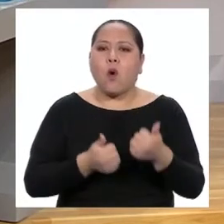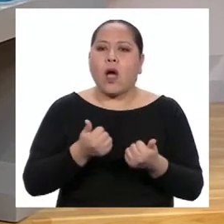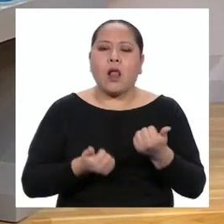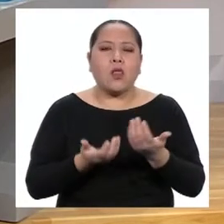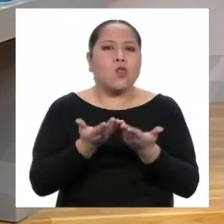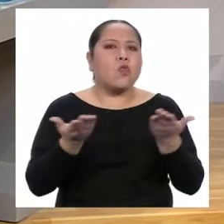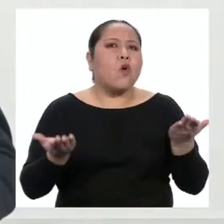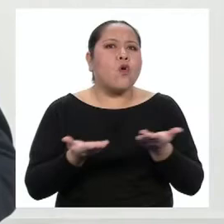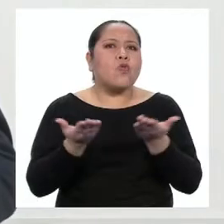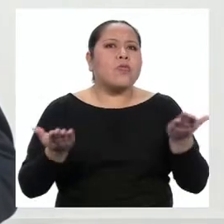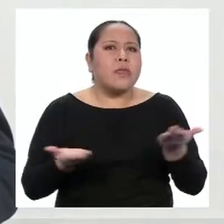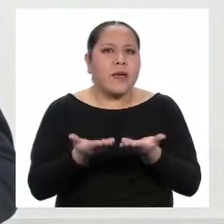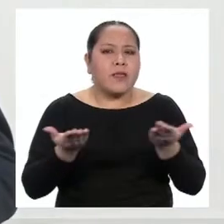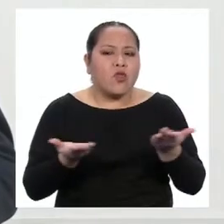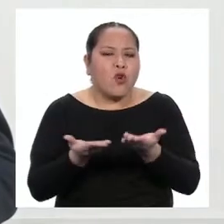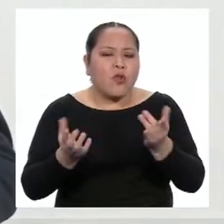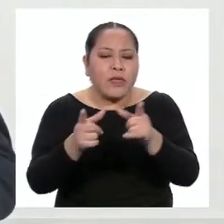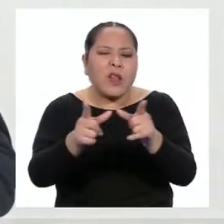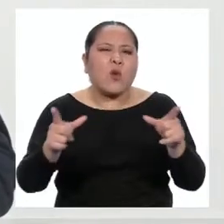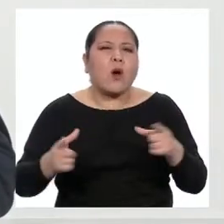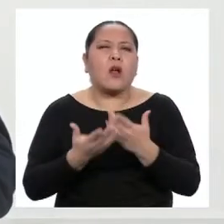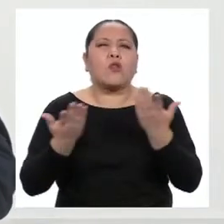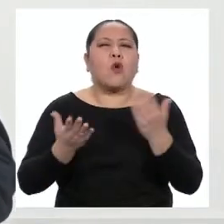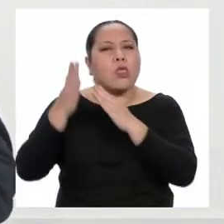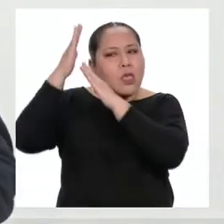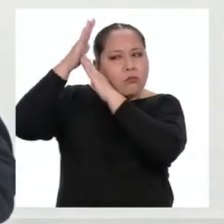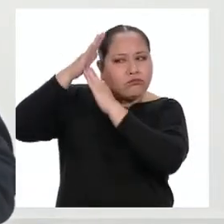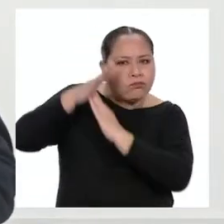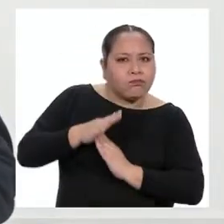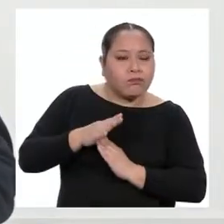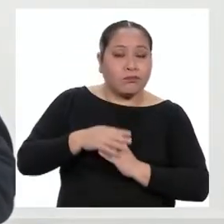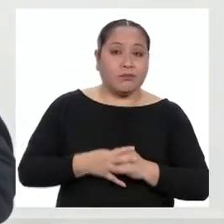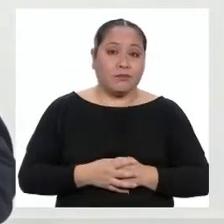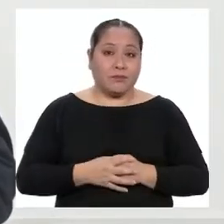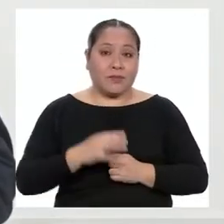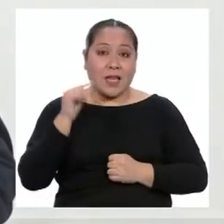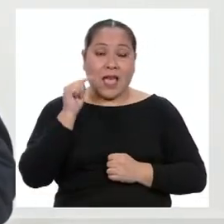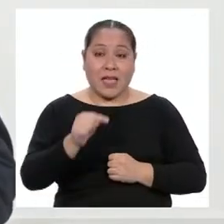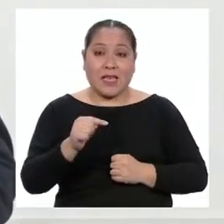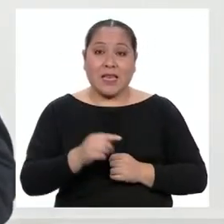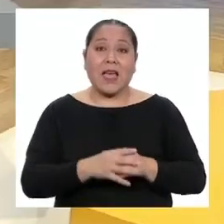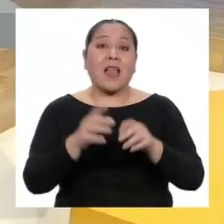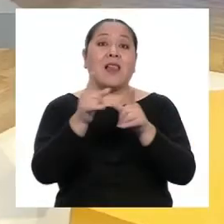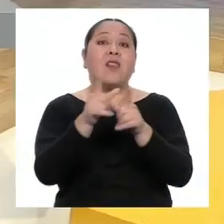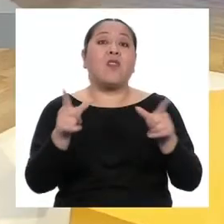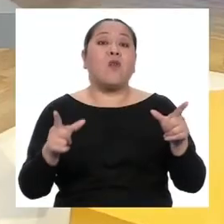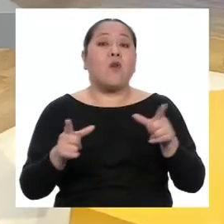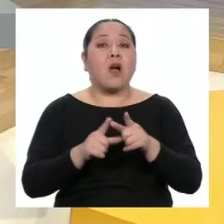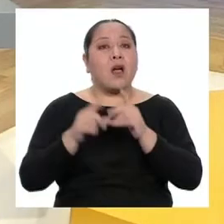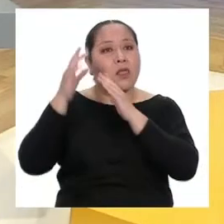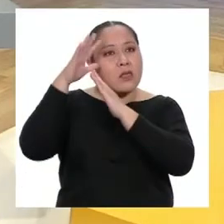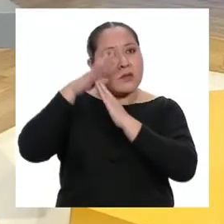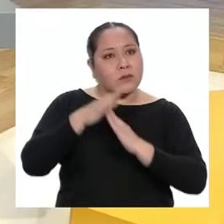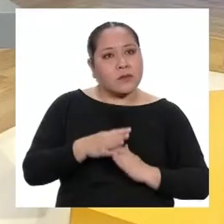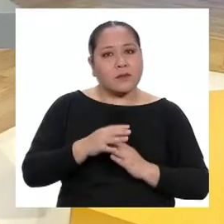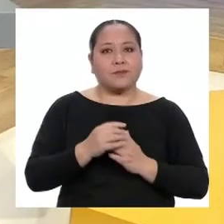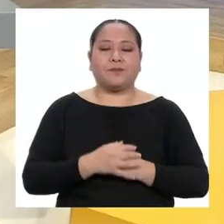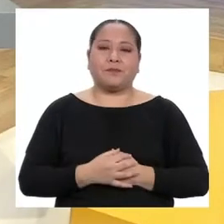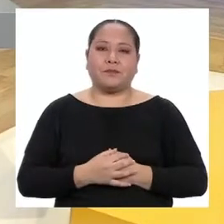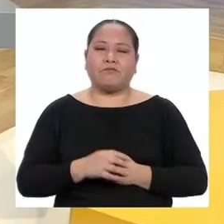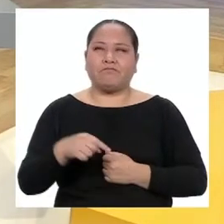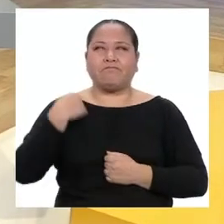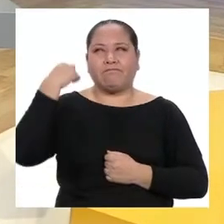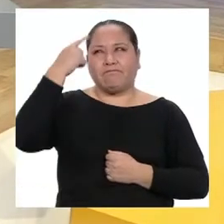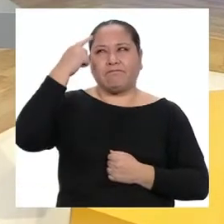ocurrió el hecho? Aquí la variable sería el ámbito de discriminación. Por eso creo que lo ideal